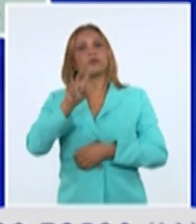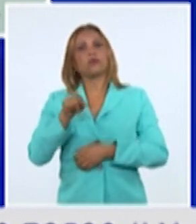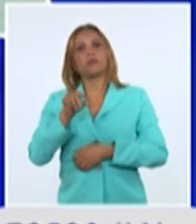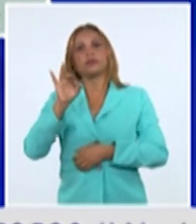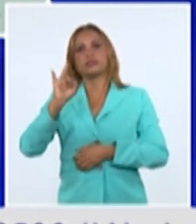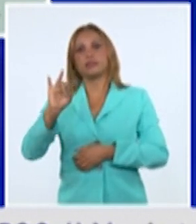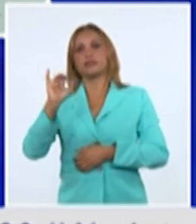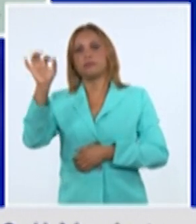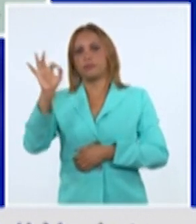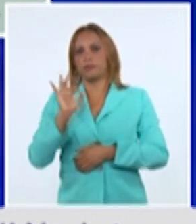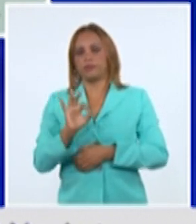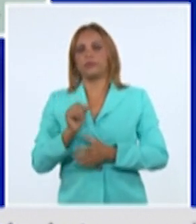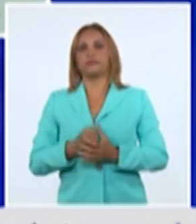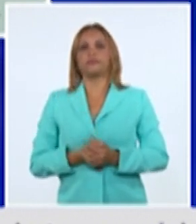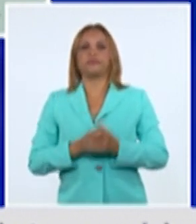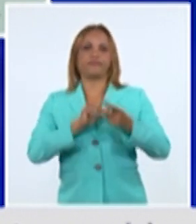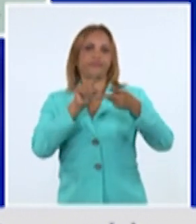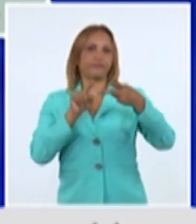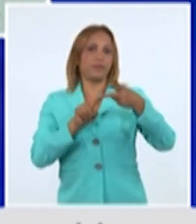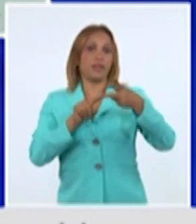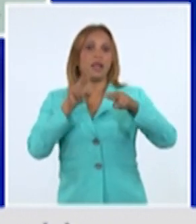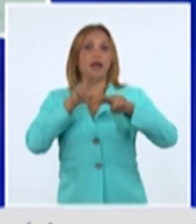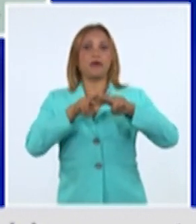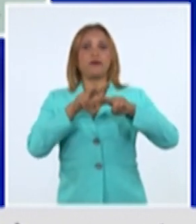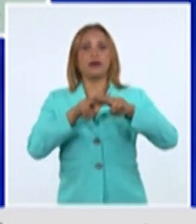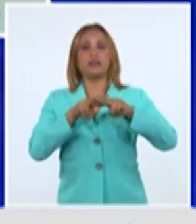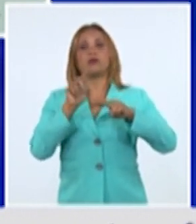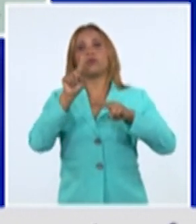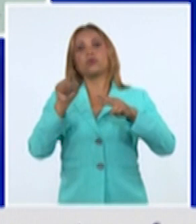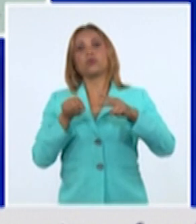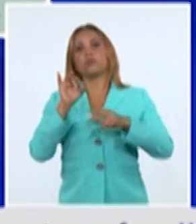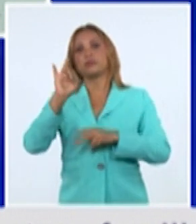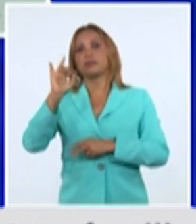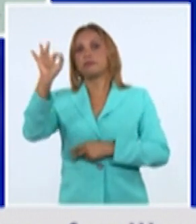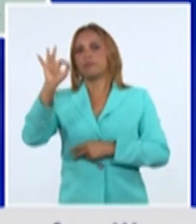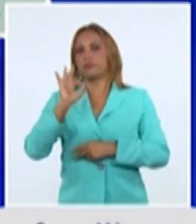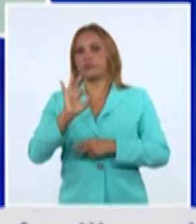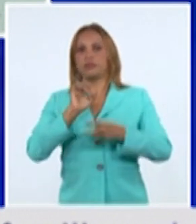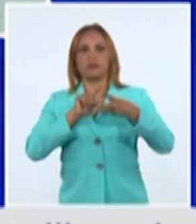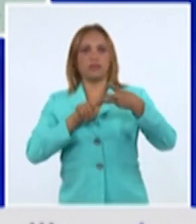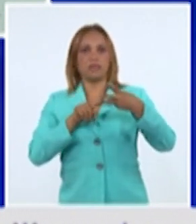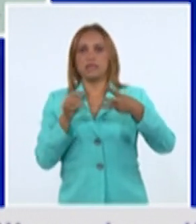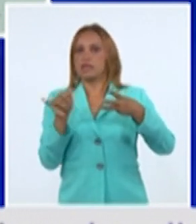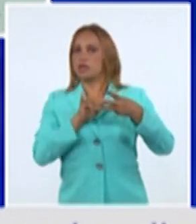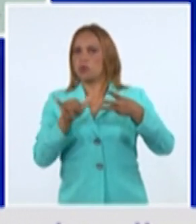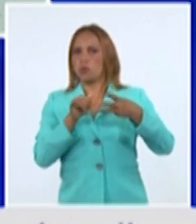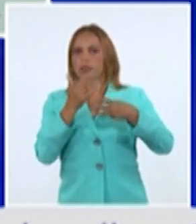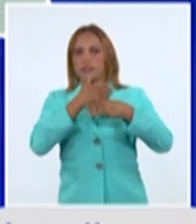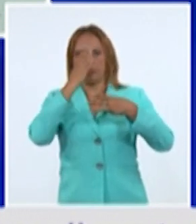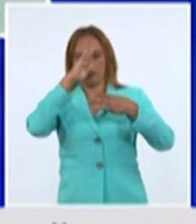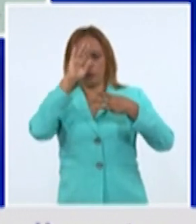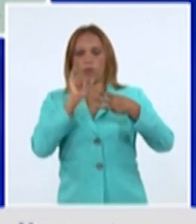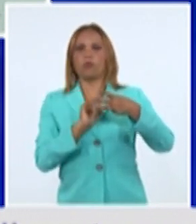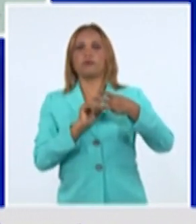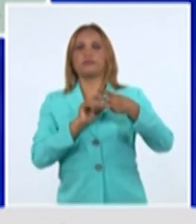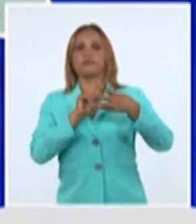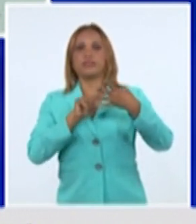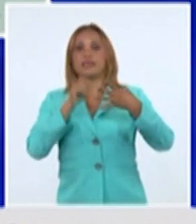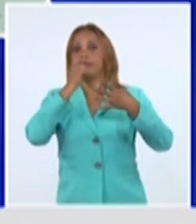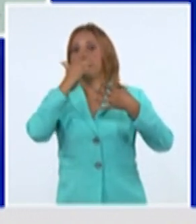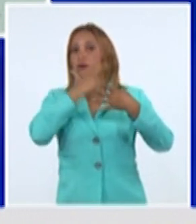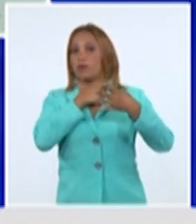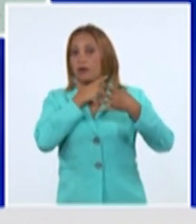2,7%, La Habana con el 1,7%, igual que Santiago de Cuba. Ciego de Ávila con